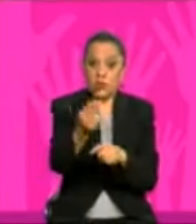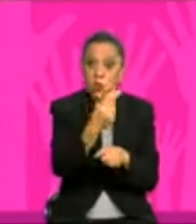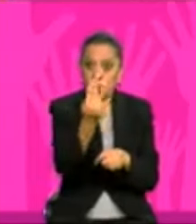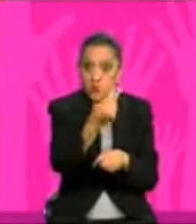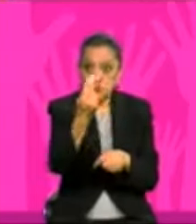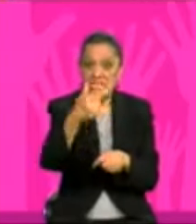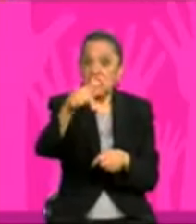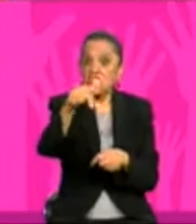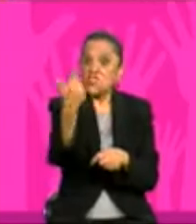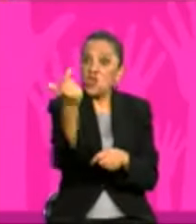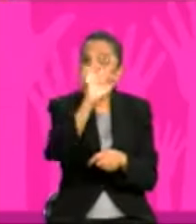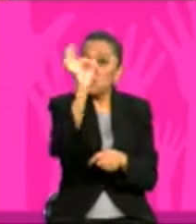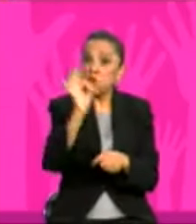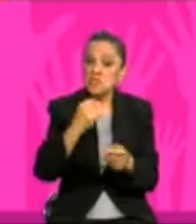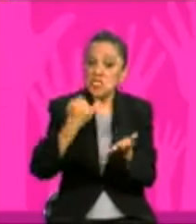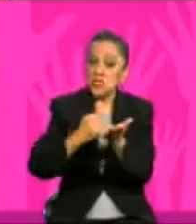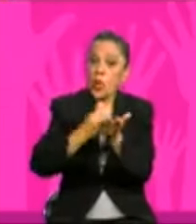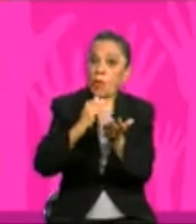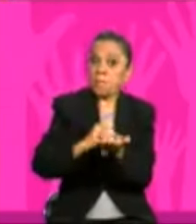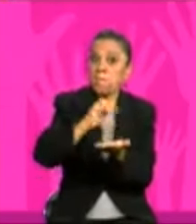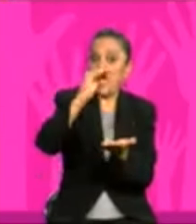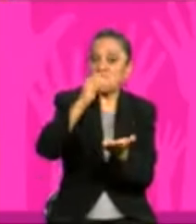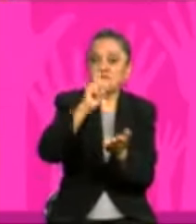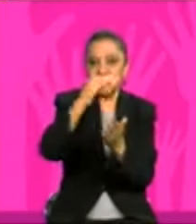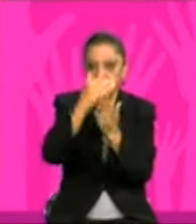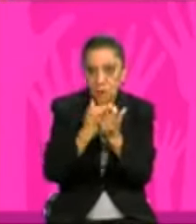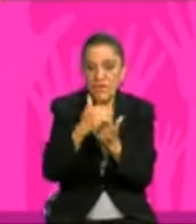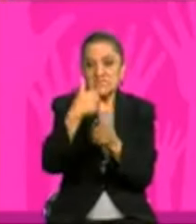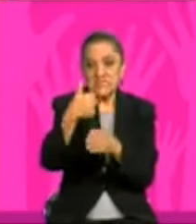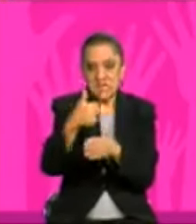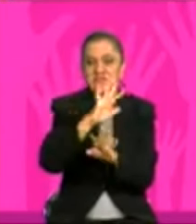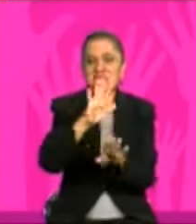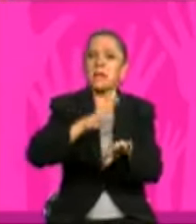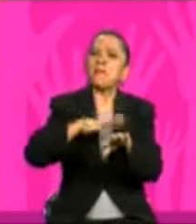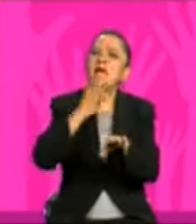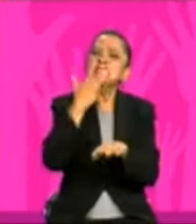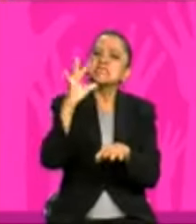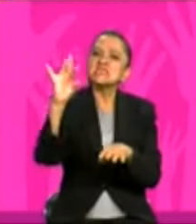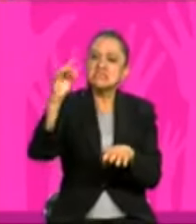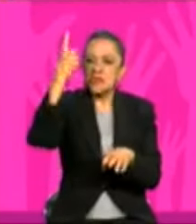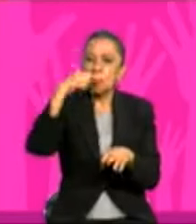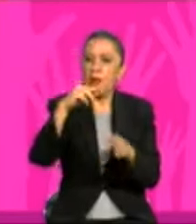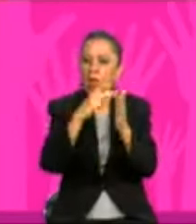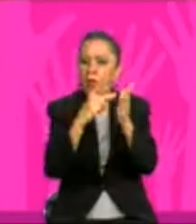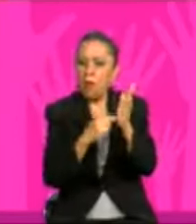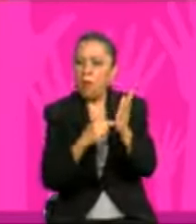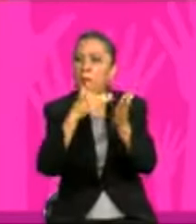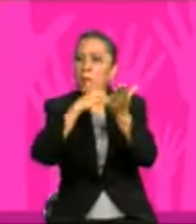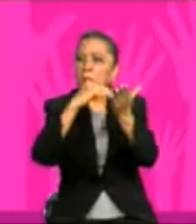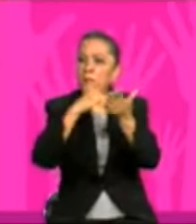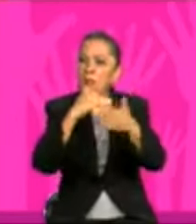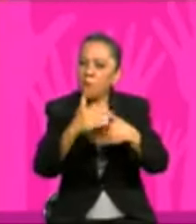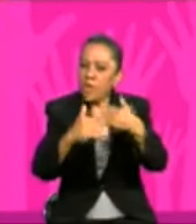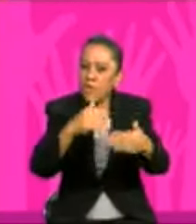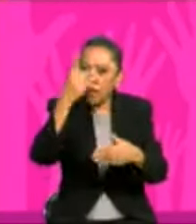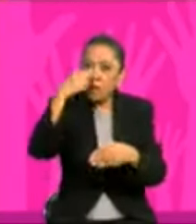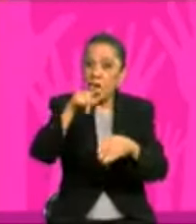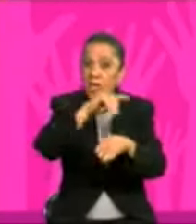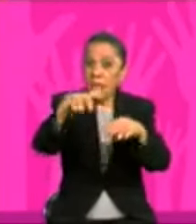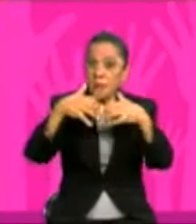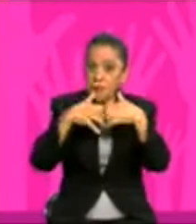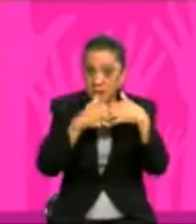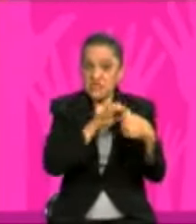al 12%. Y vamos a simplificar los requisitos para que las empresas puedan acceder fácilmente a los créditos de